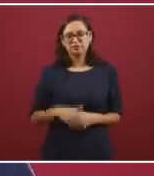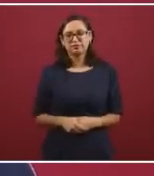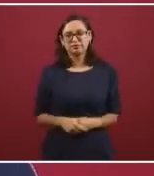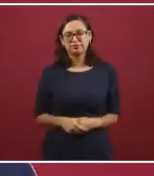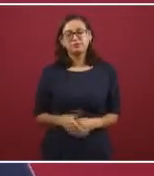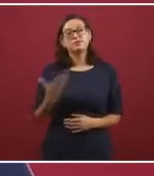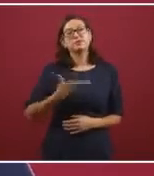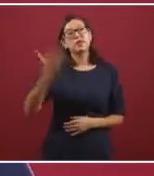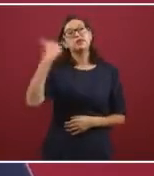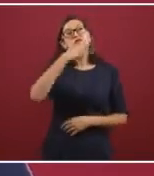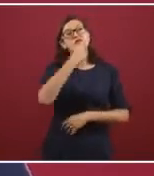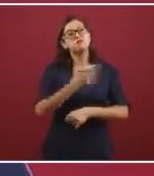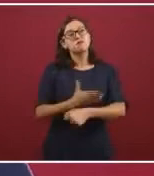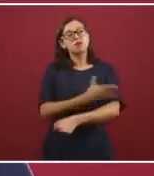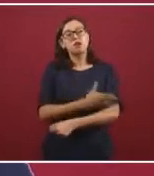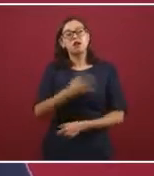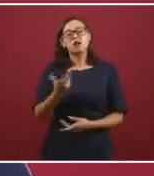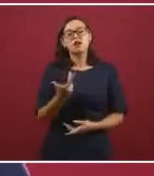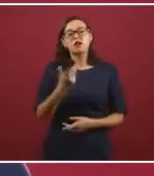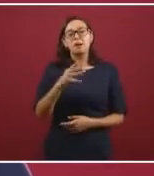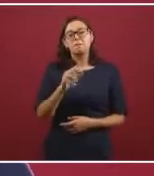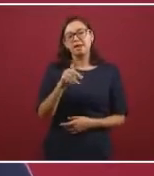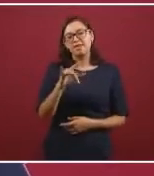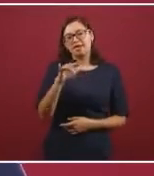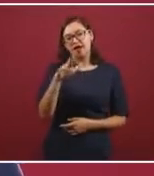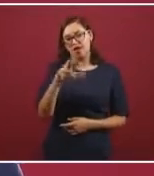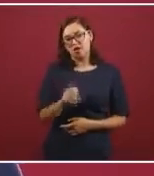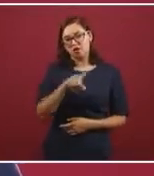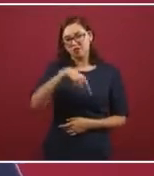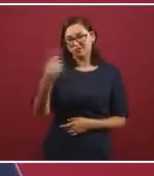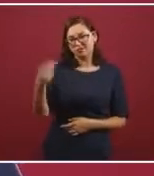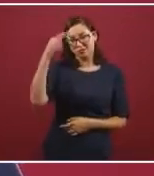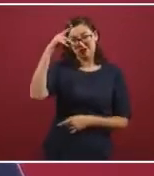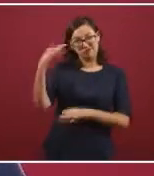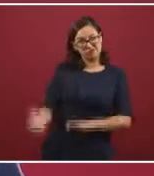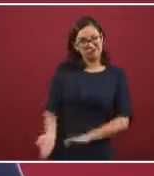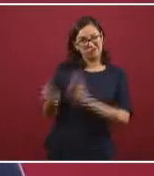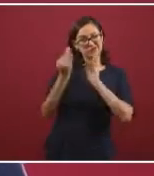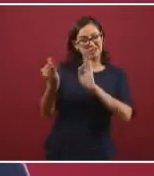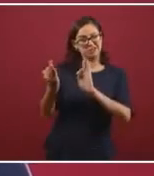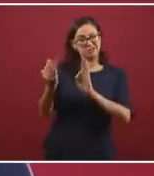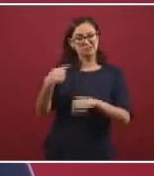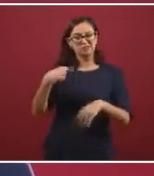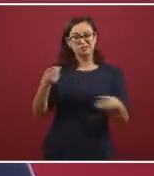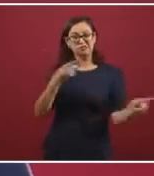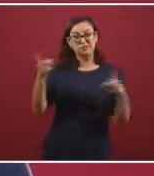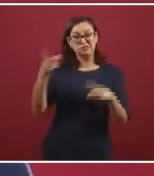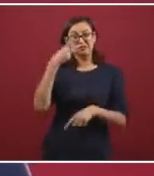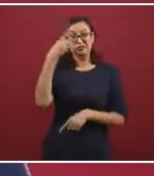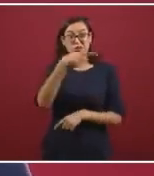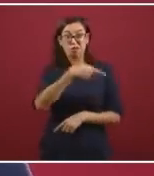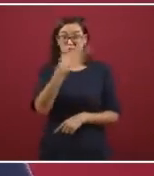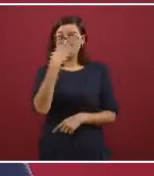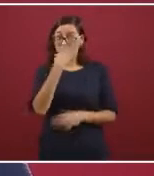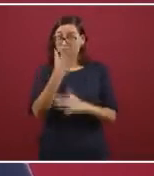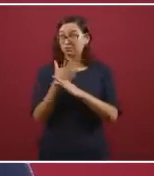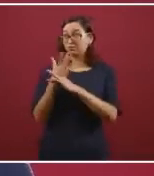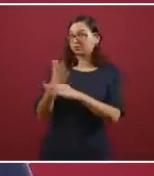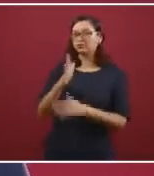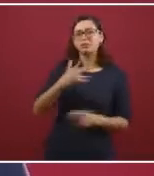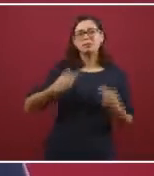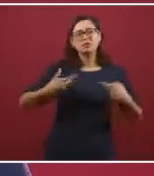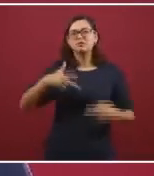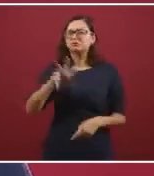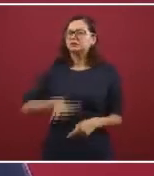Decía Madero cuando enfrentó a Porfirio Díaz, utilizando una frase bíblica: el pueblo